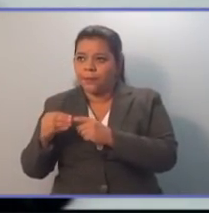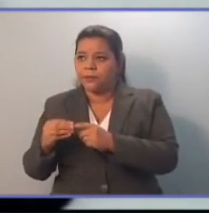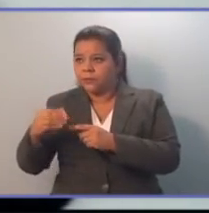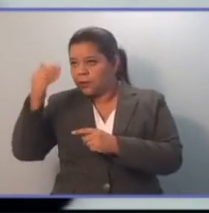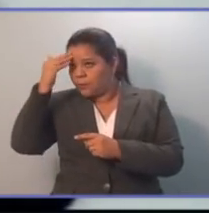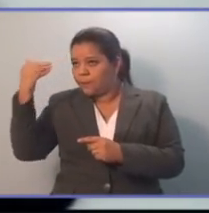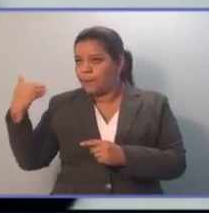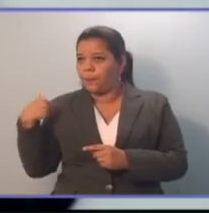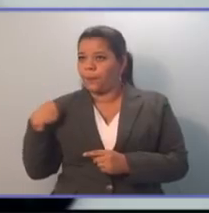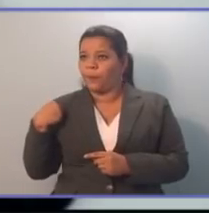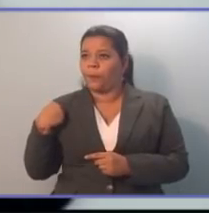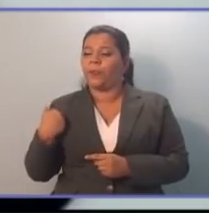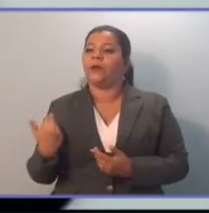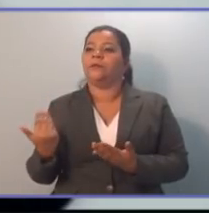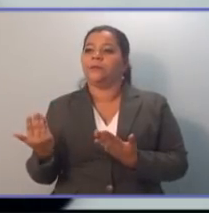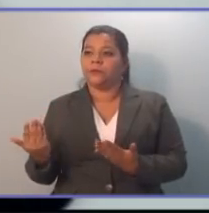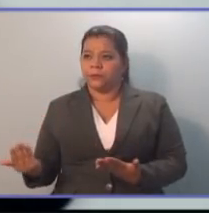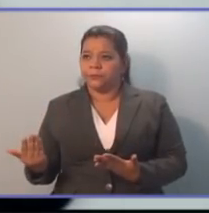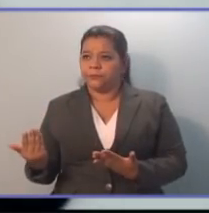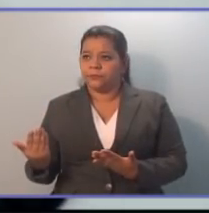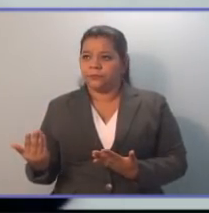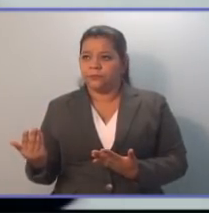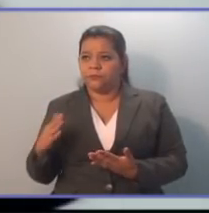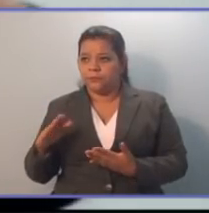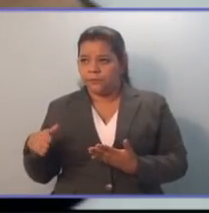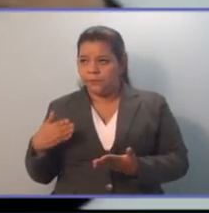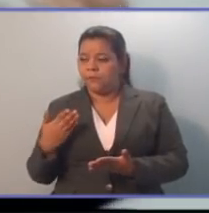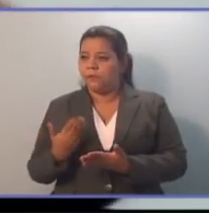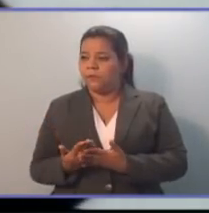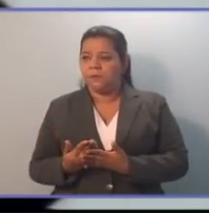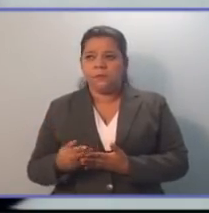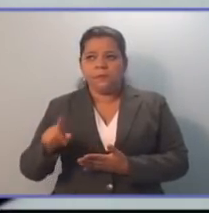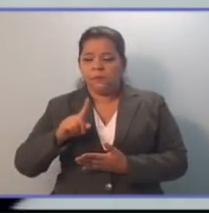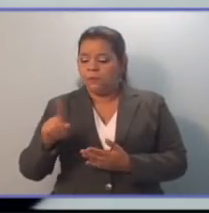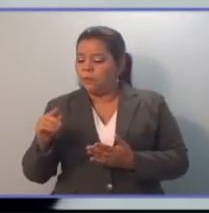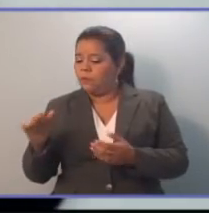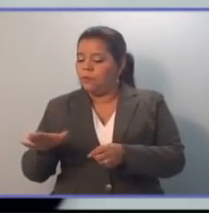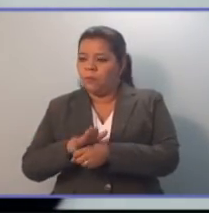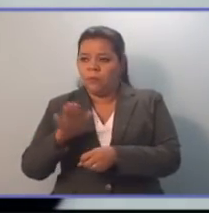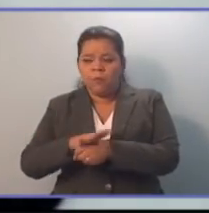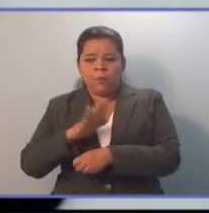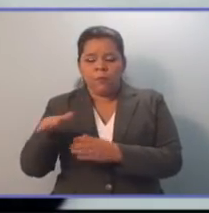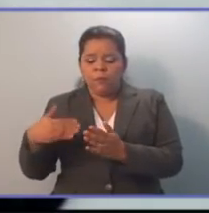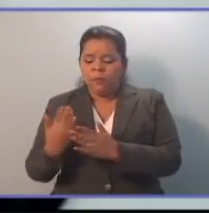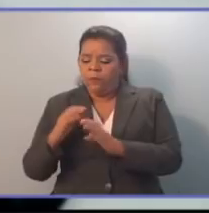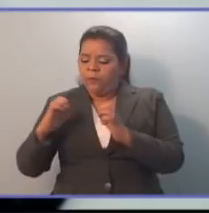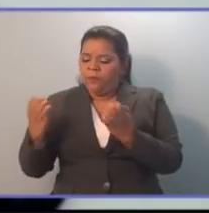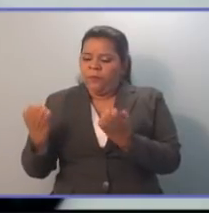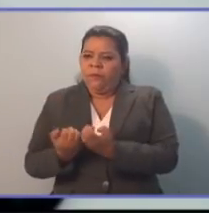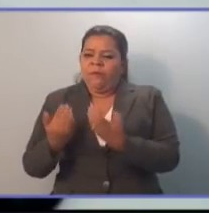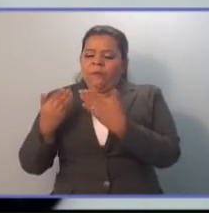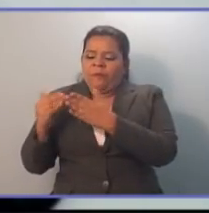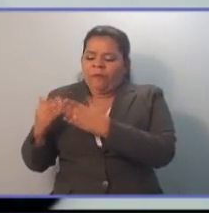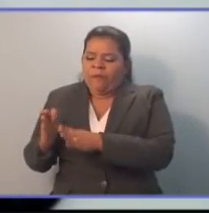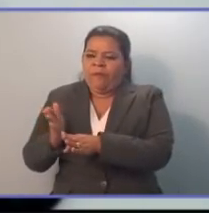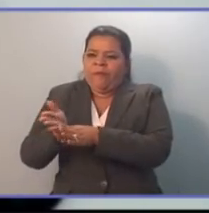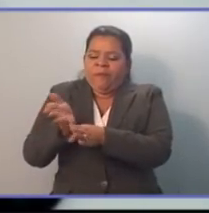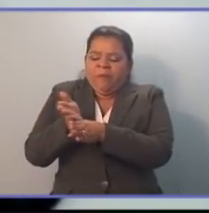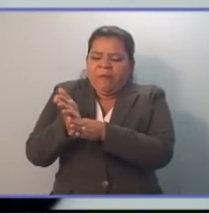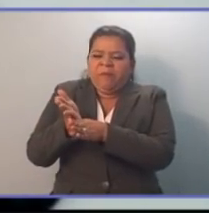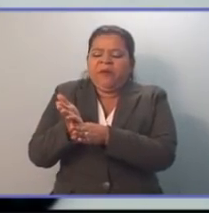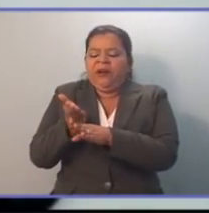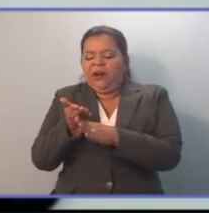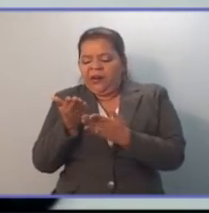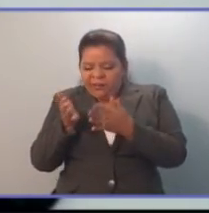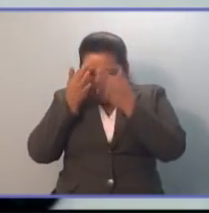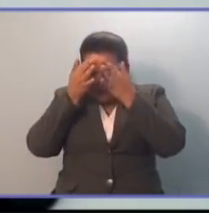la mujer, puesto de que no se logró formar todos los equipos multidisciplinarios como hubiésemos querido. Esas